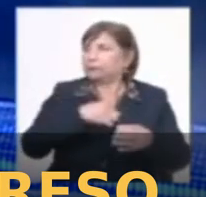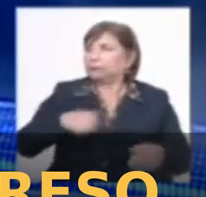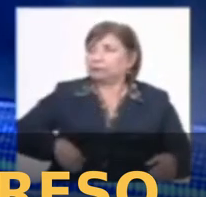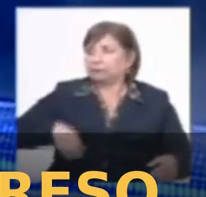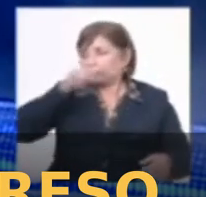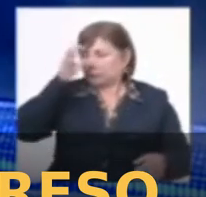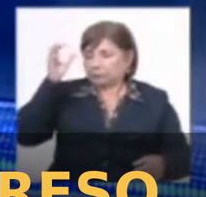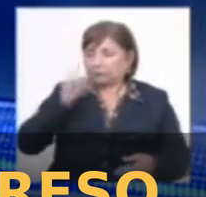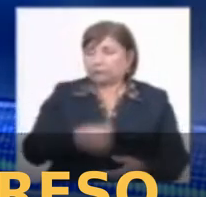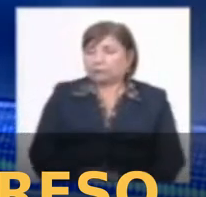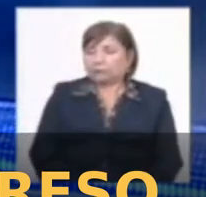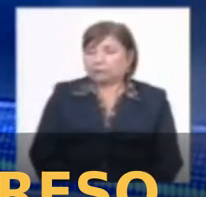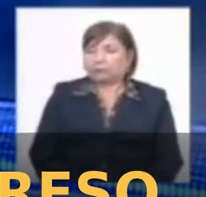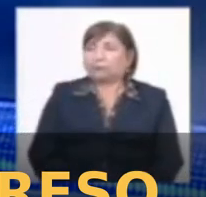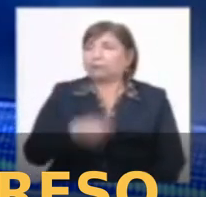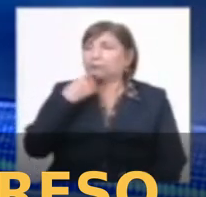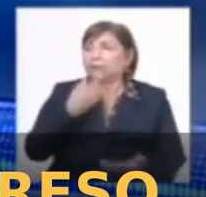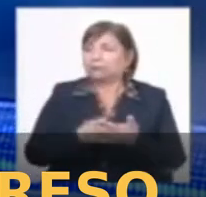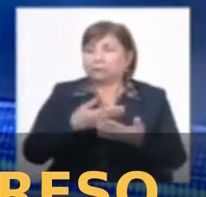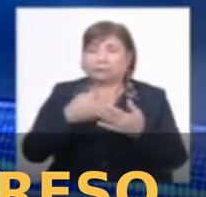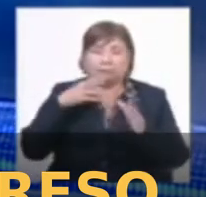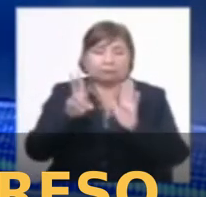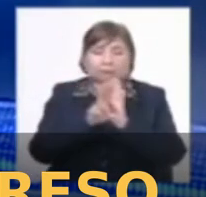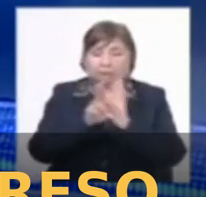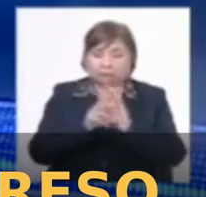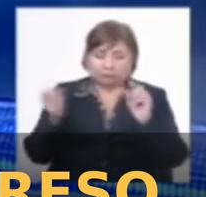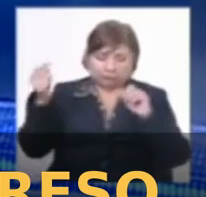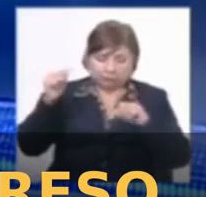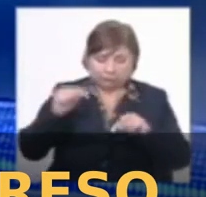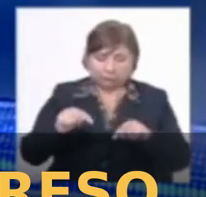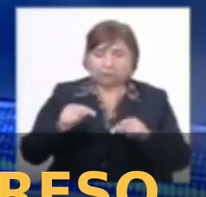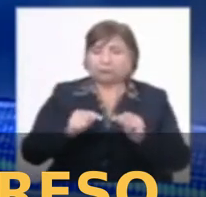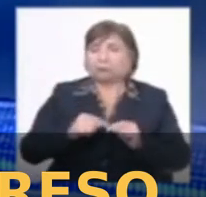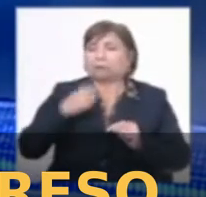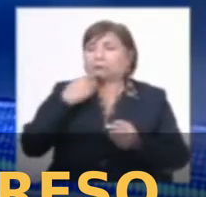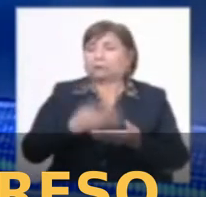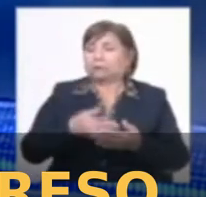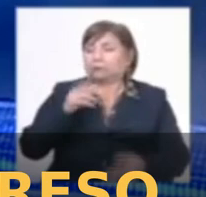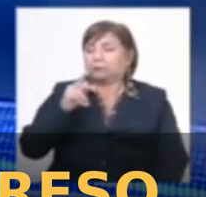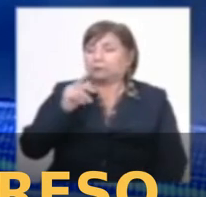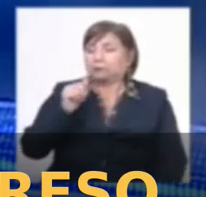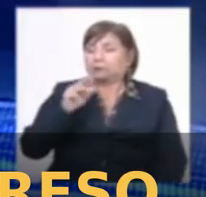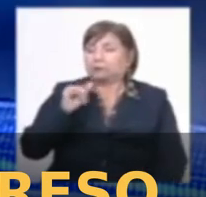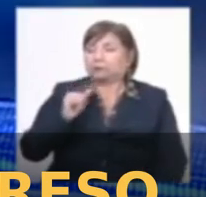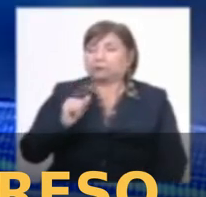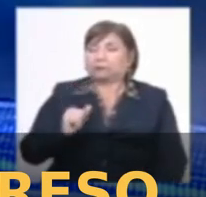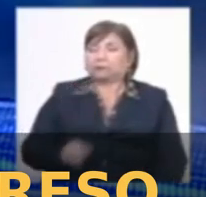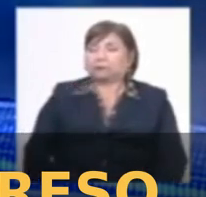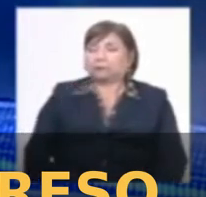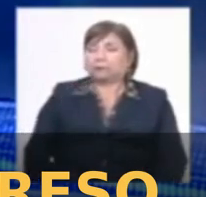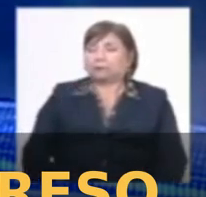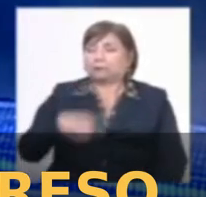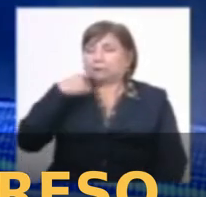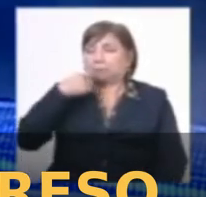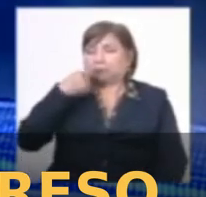la República. Dijo que ha venido por voluntad propia, nos referimos a Karen López, que ha venido por voluntad propia a decir